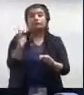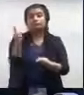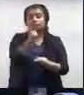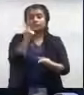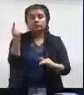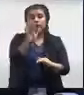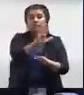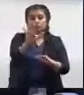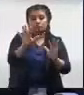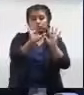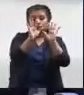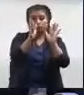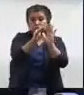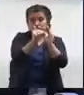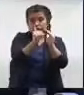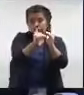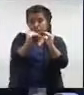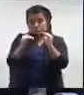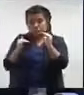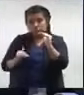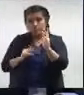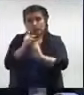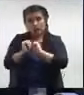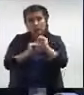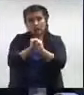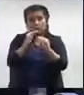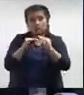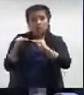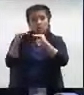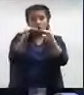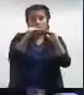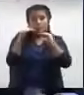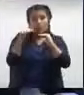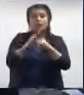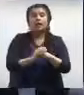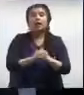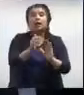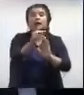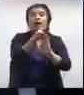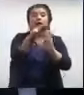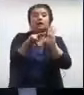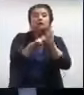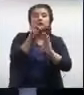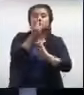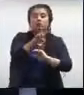sus expresiones, propiciando siempre la equidad de género. Acuerdo ministerial número